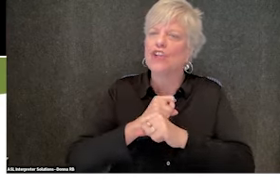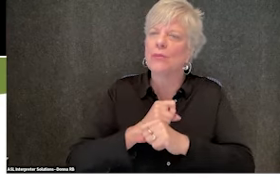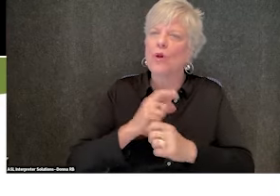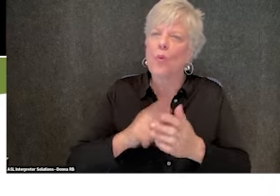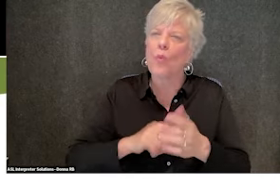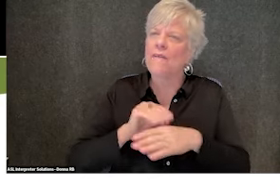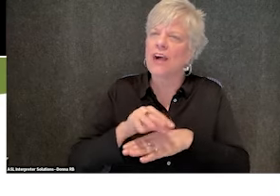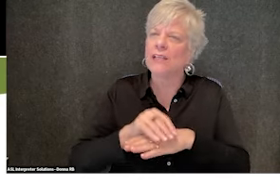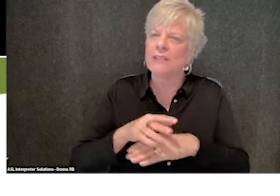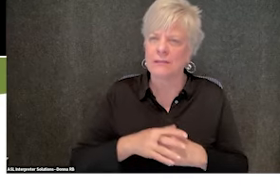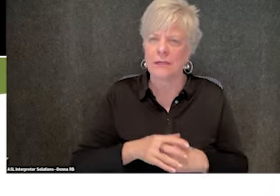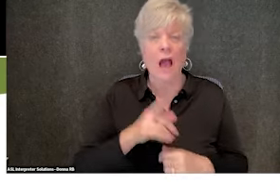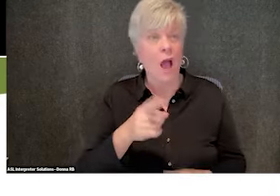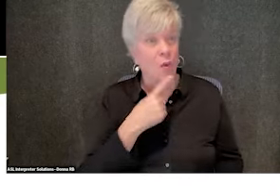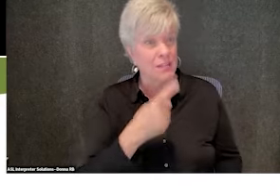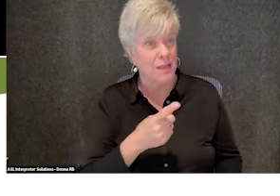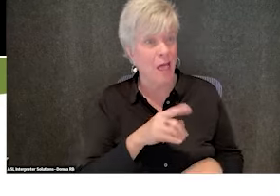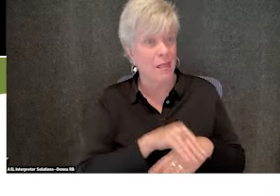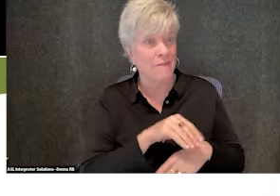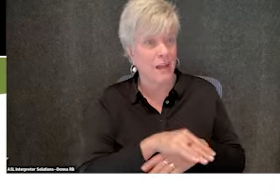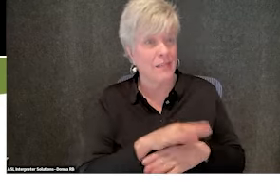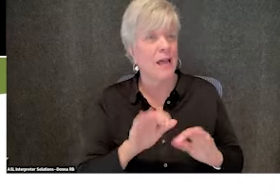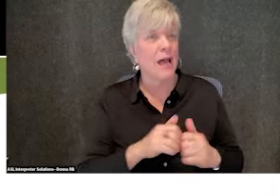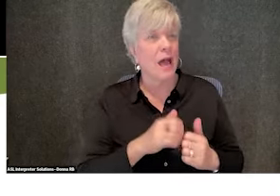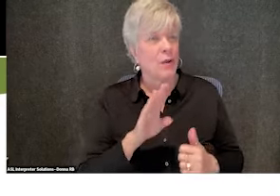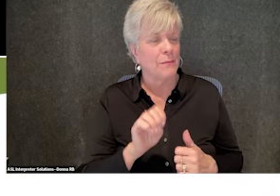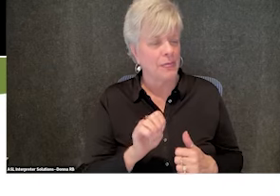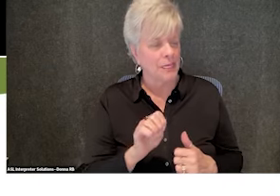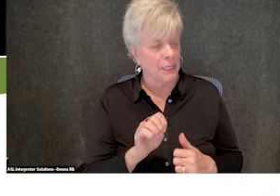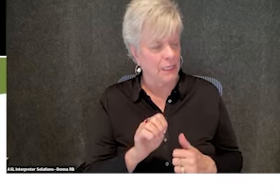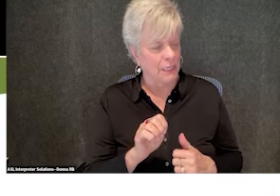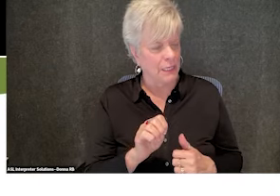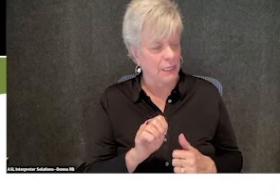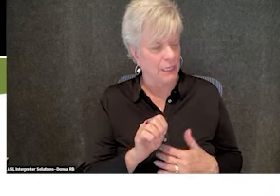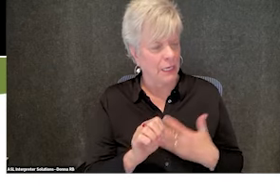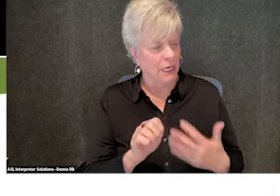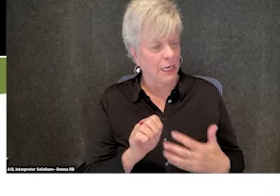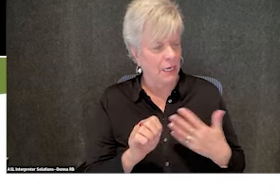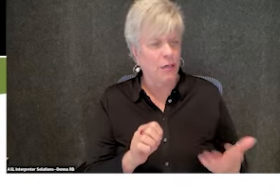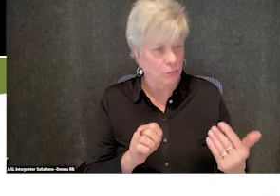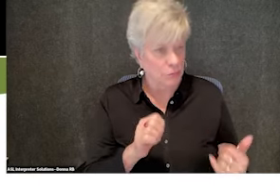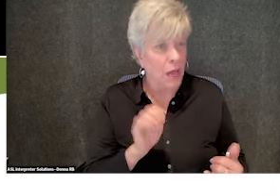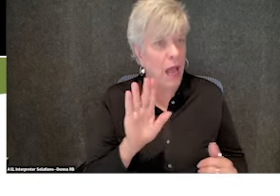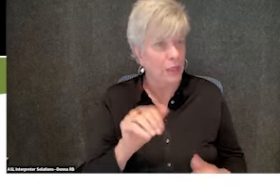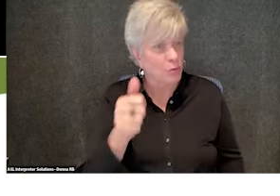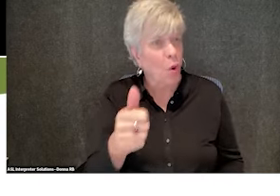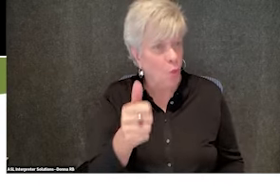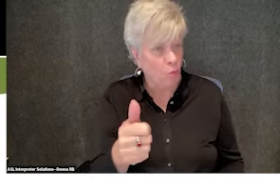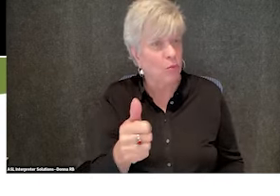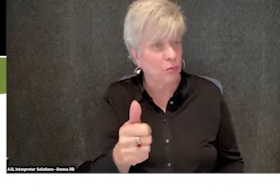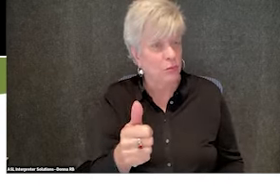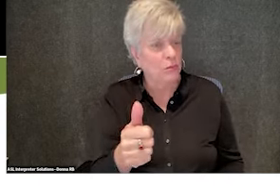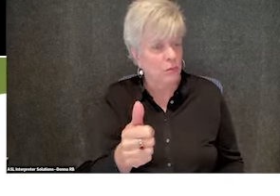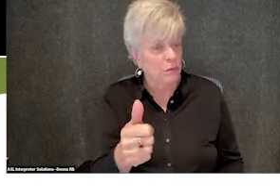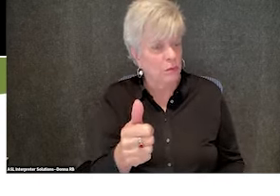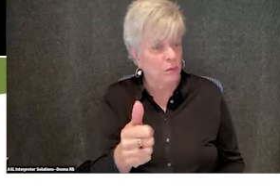hacer cosas como de forma individual, o sea, hacer las cosas independiente y no necesariamente